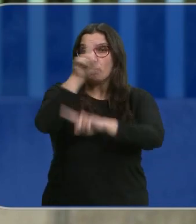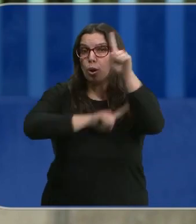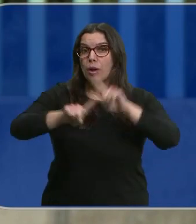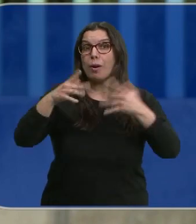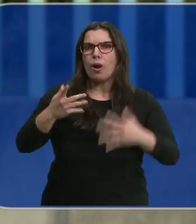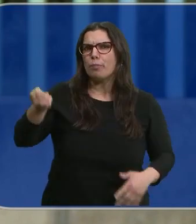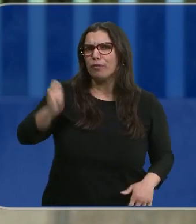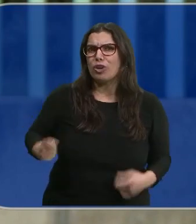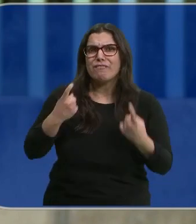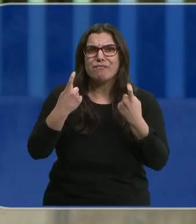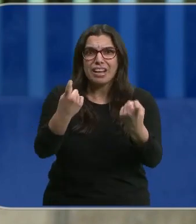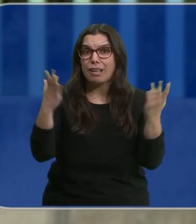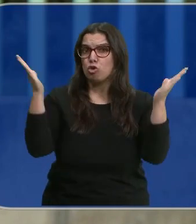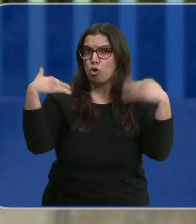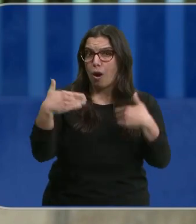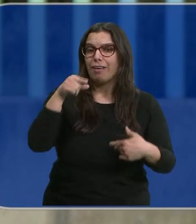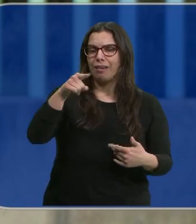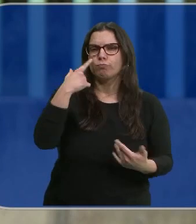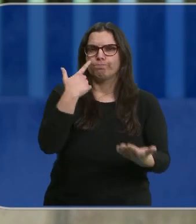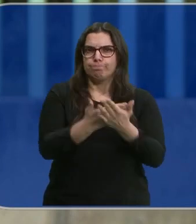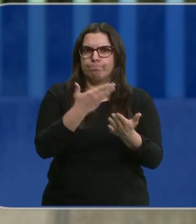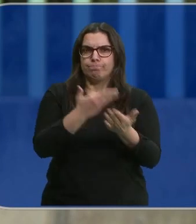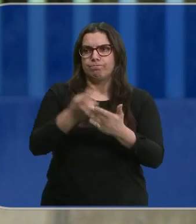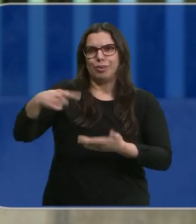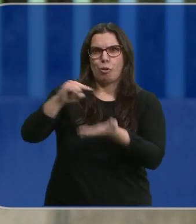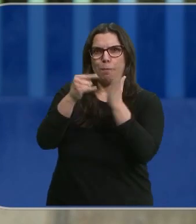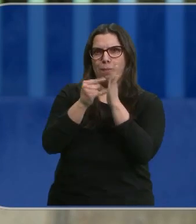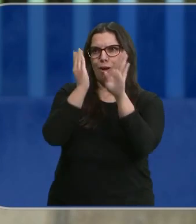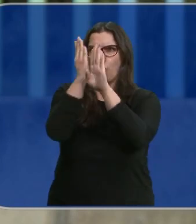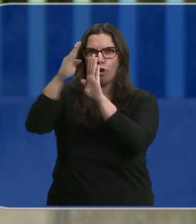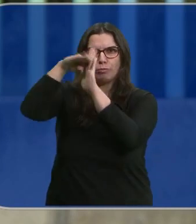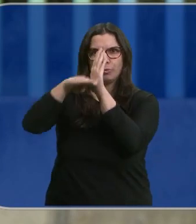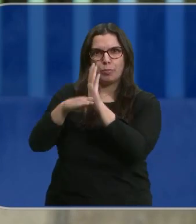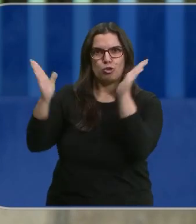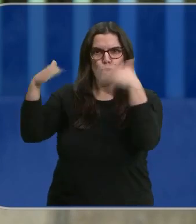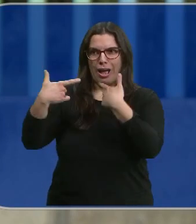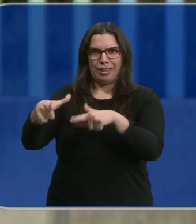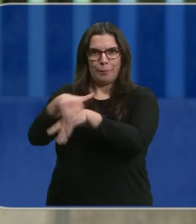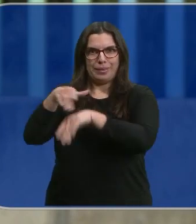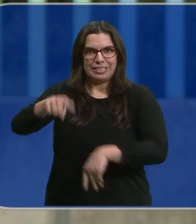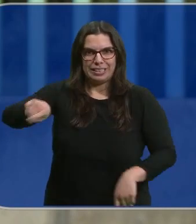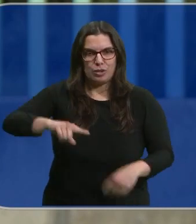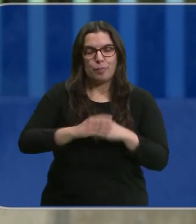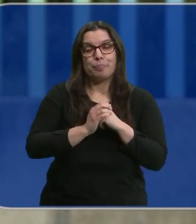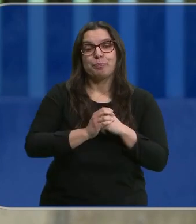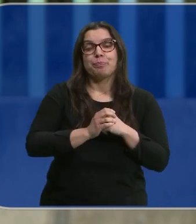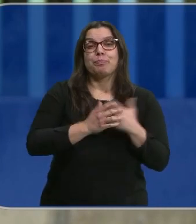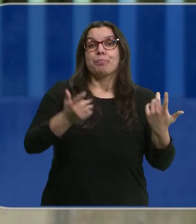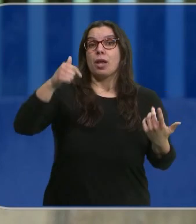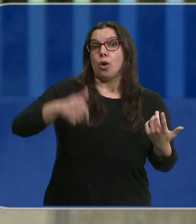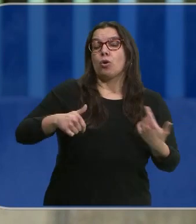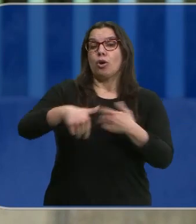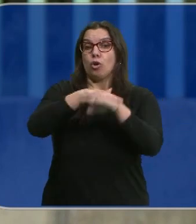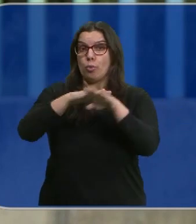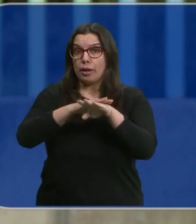la falta de profesionales sanitarios, lo que demostraría la poca planificación por parte del Ministerio. Y desde el otro lado, hoy en